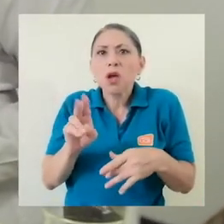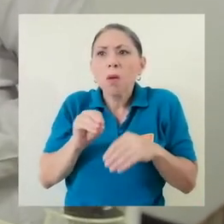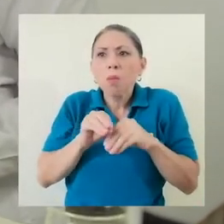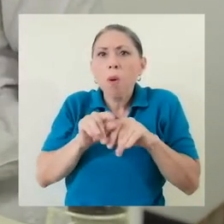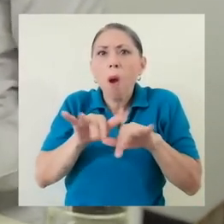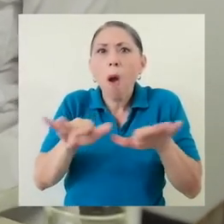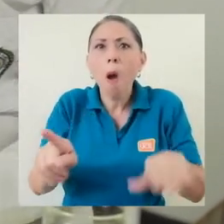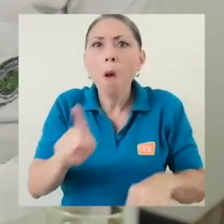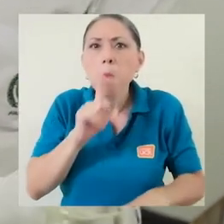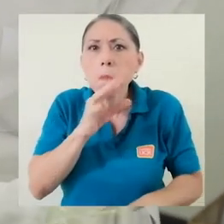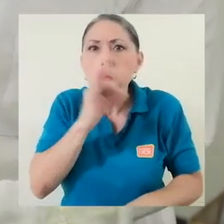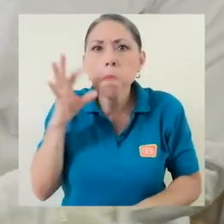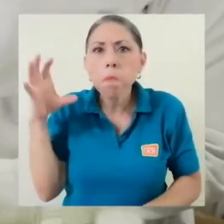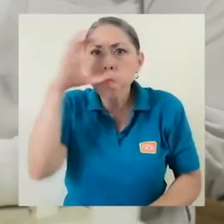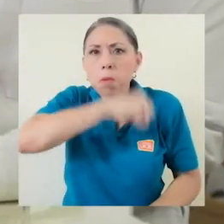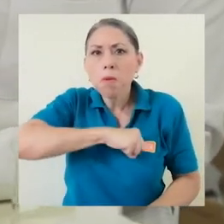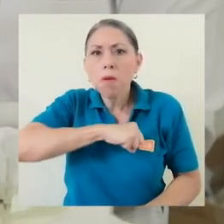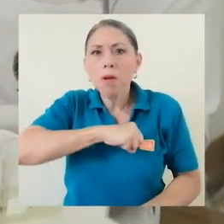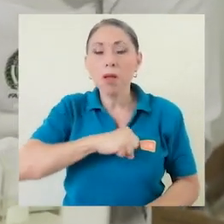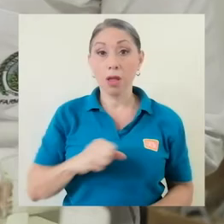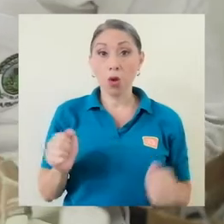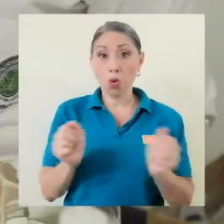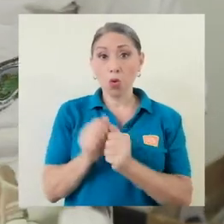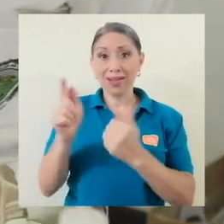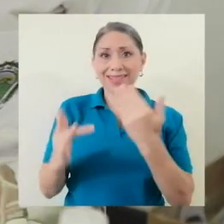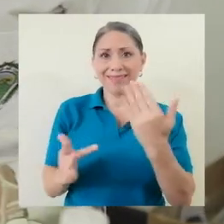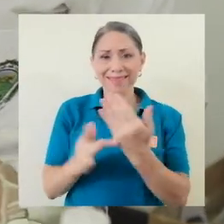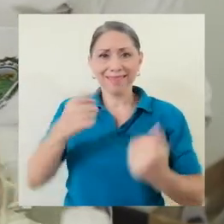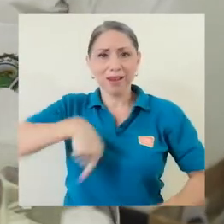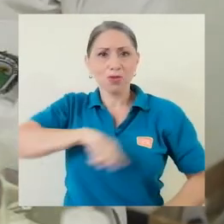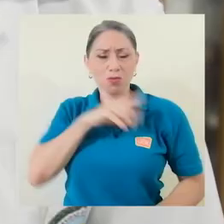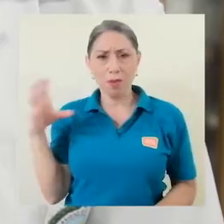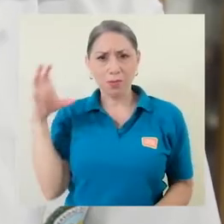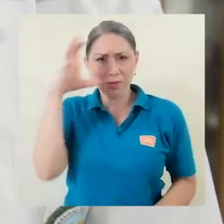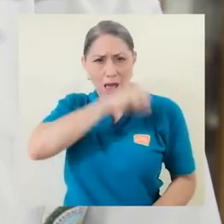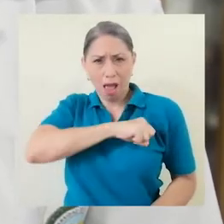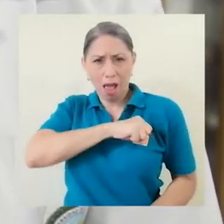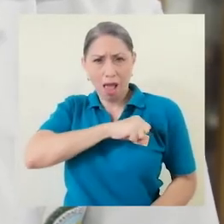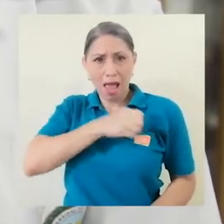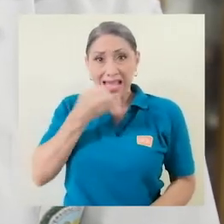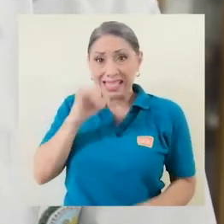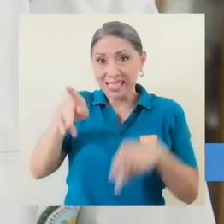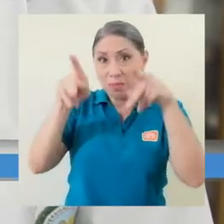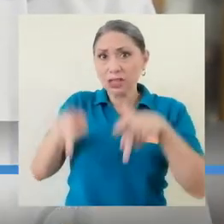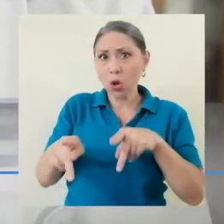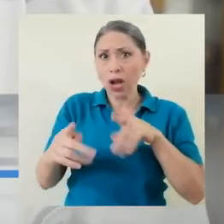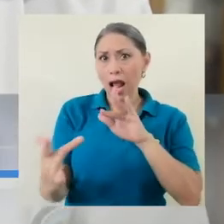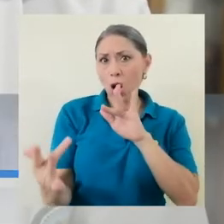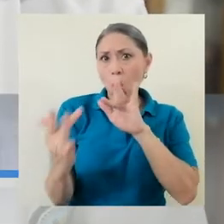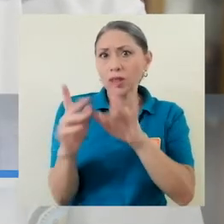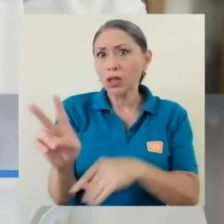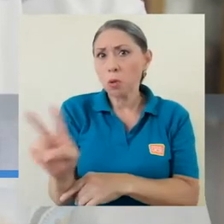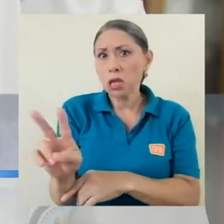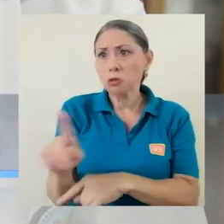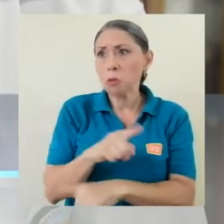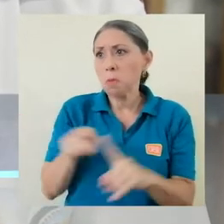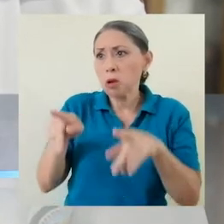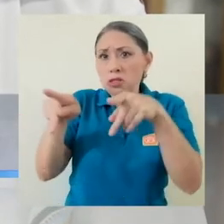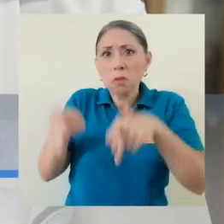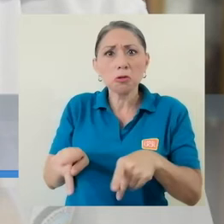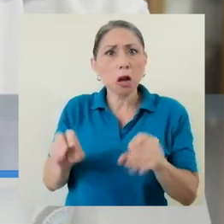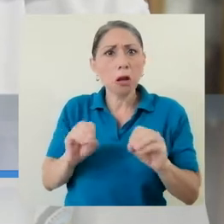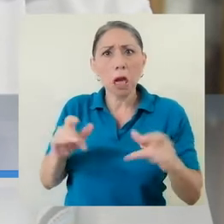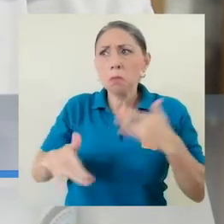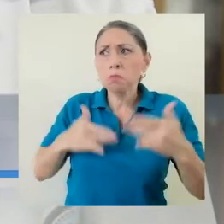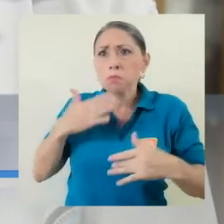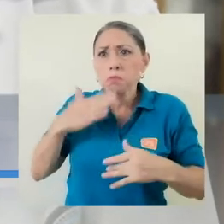virus. Con esta técnica lo que vamos a ver es si una persona primero estuvo en contacto con el virus y no desarrolló